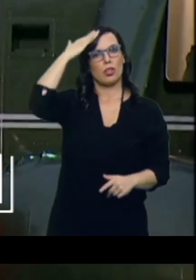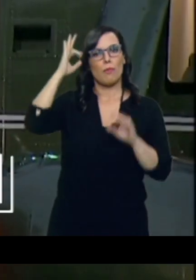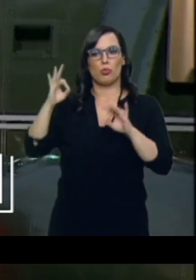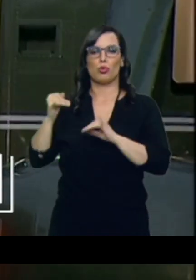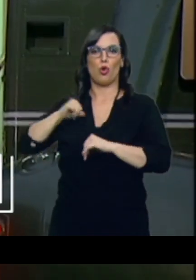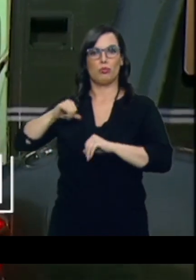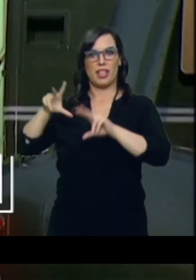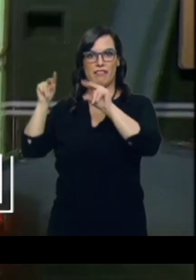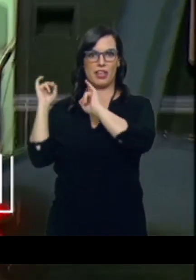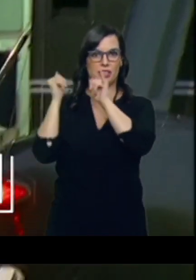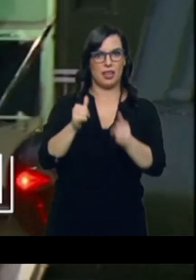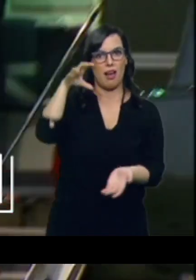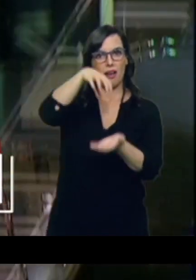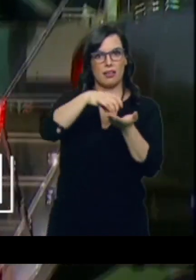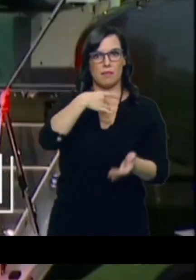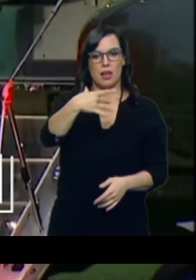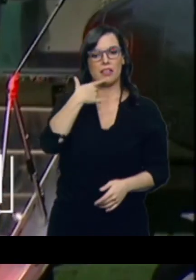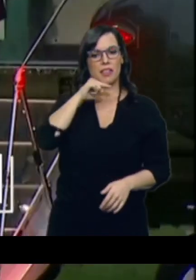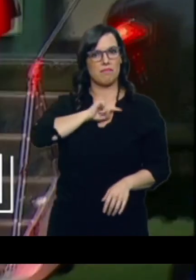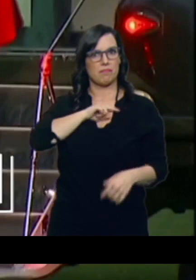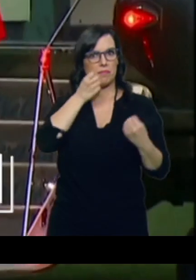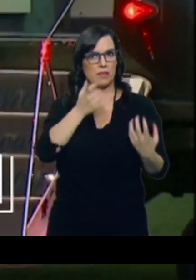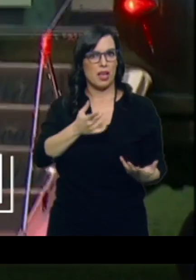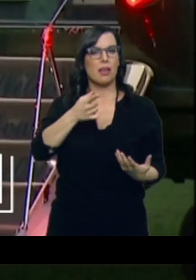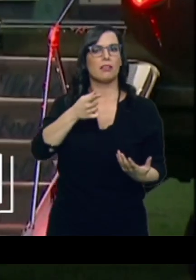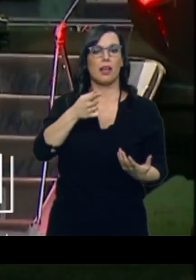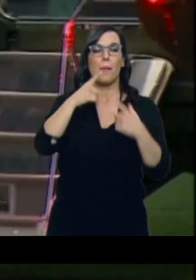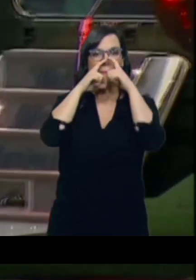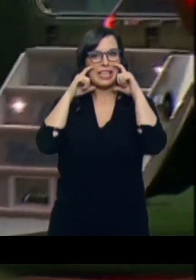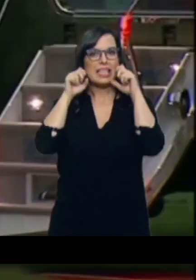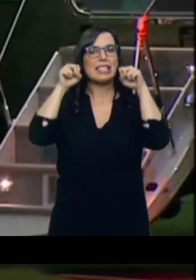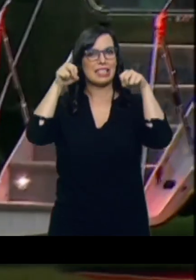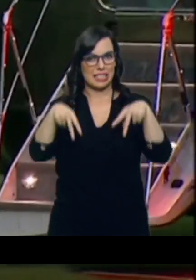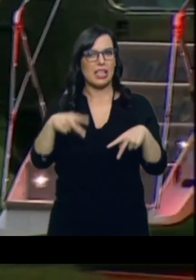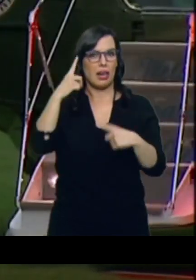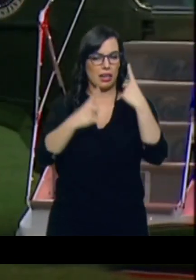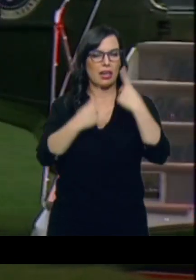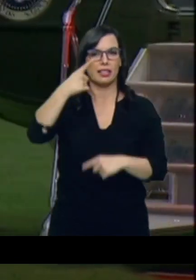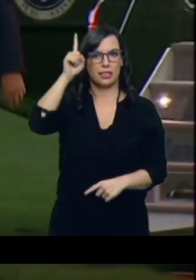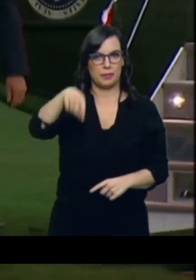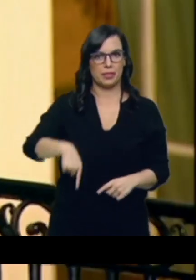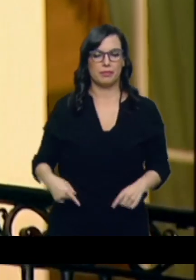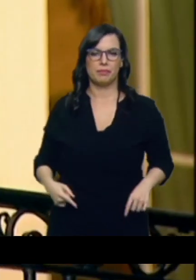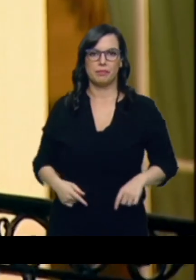salir del hospital. Ha asegurado que se siente bien e incluso ha llegado a estar sin mascarilla en algún momento.